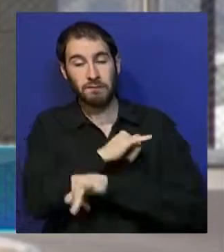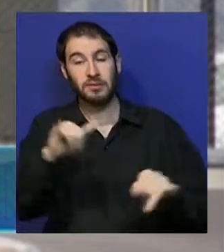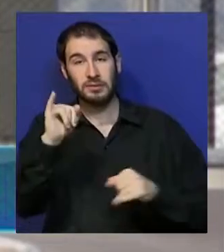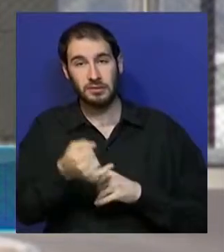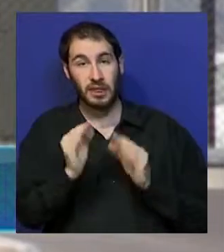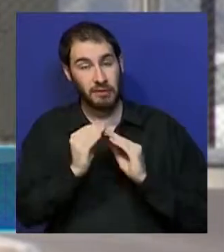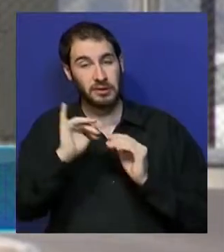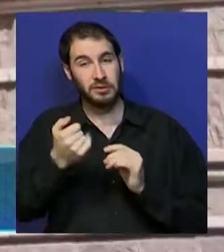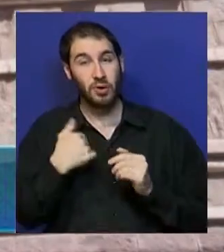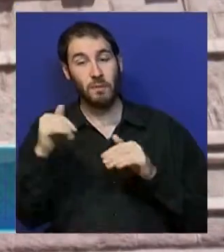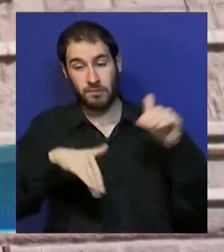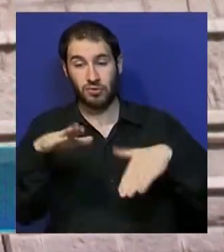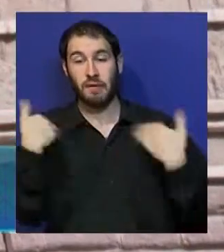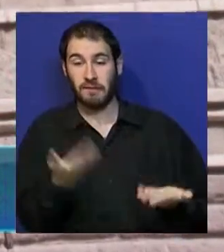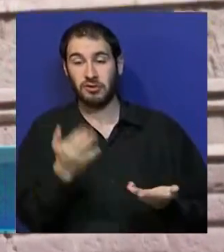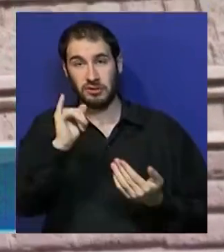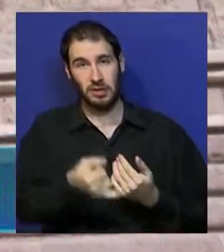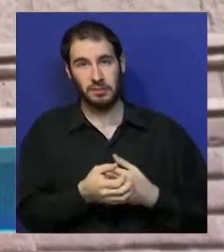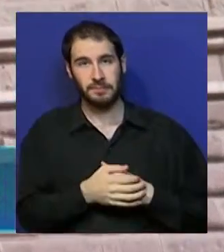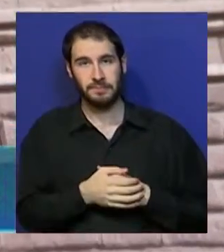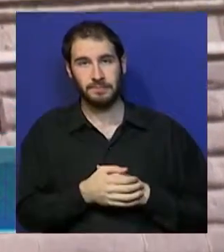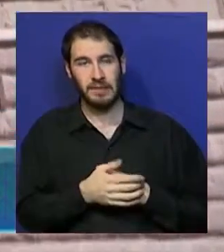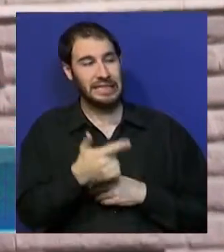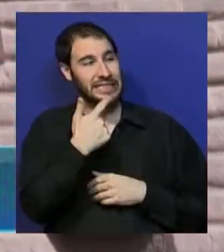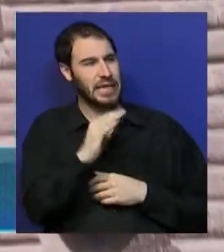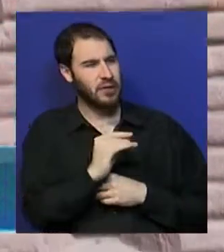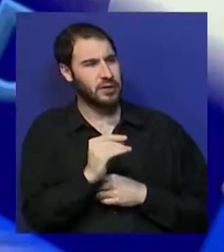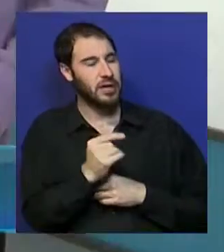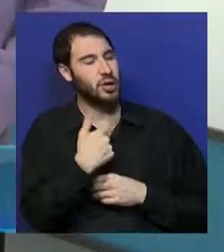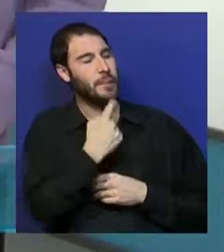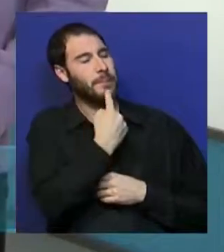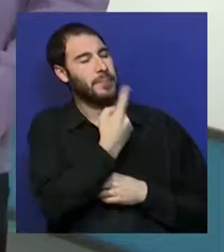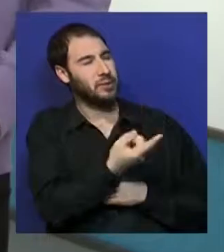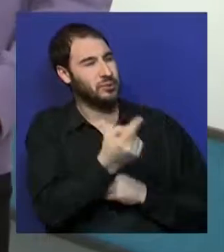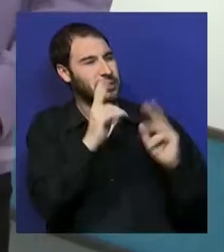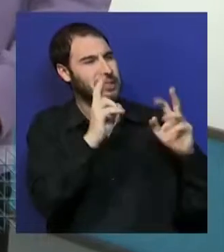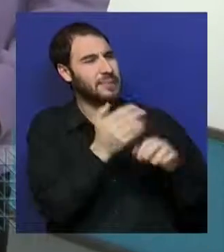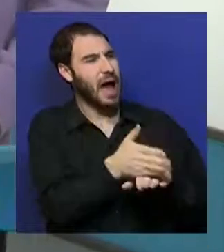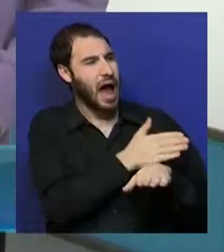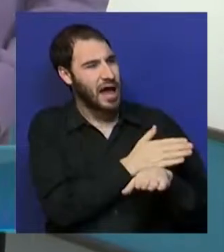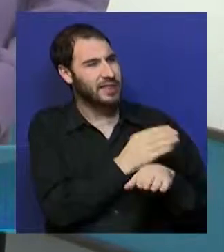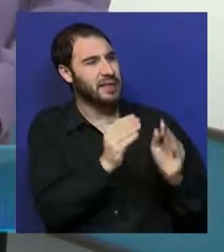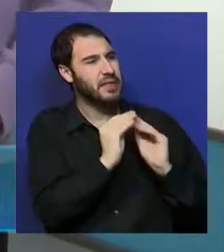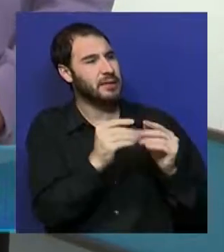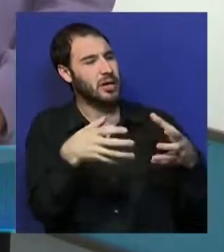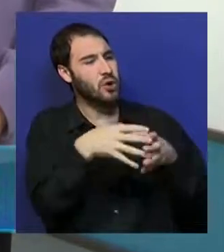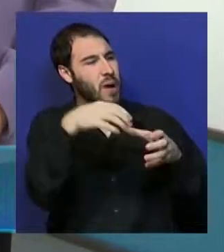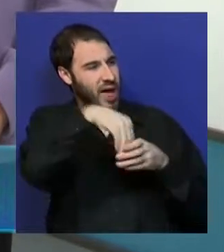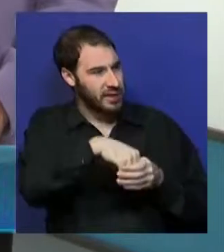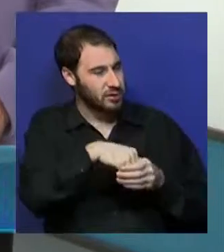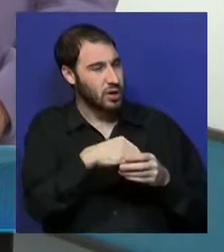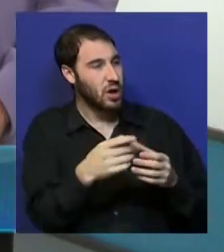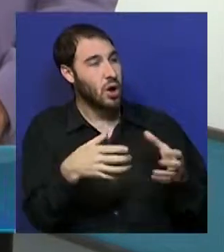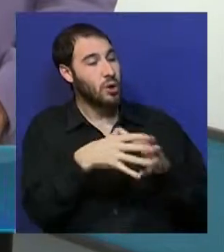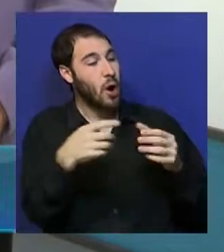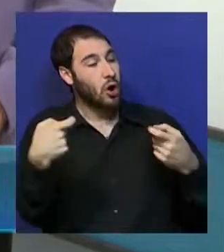Bien. Y además que los voy a votar a favor. Bien. Senadora, le consulto un poco sobre la previa de lo que fue el tratamiento de comisiones. Desde el